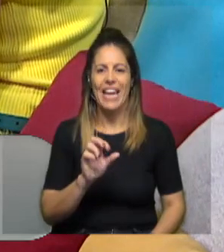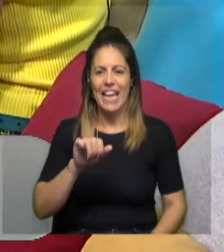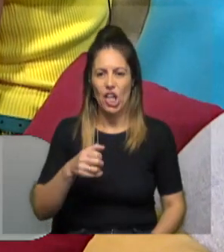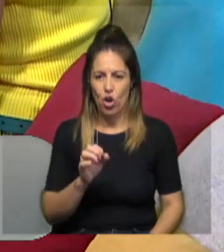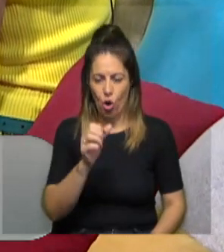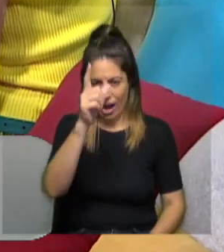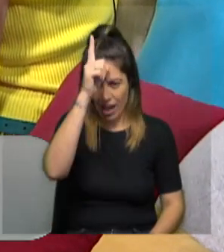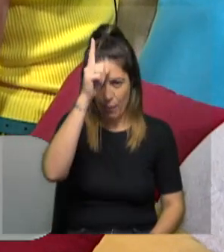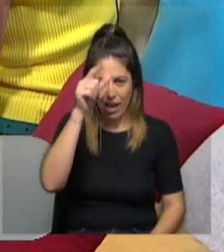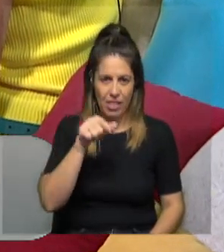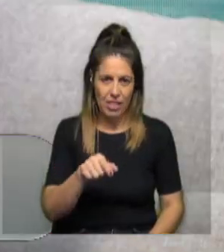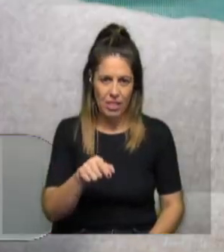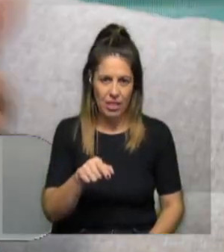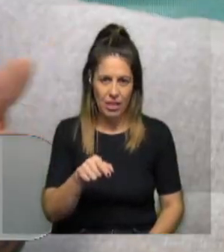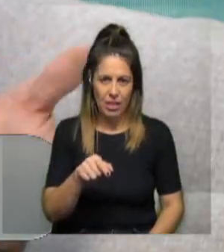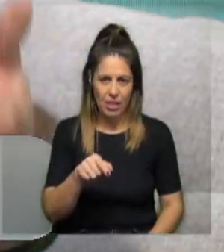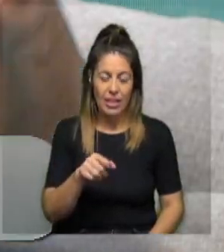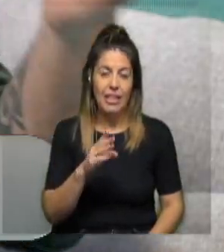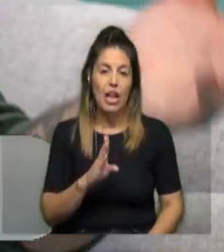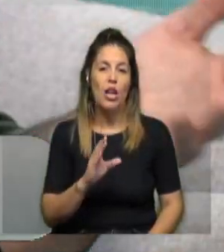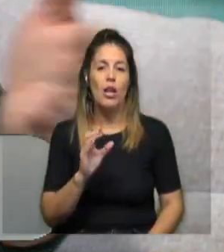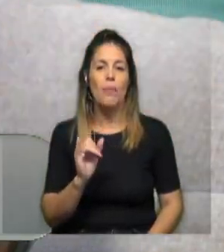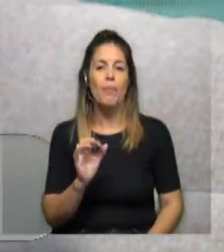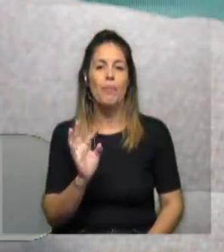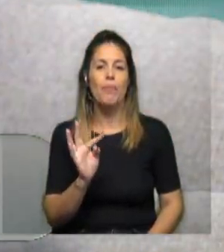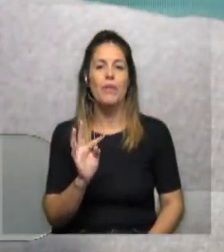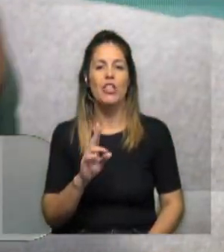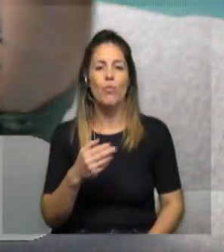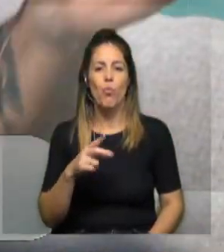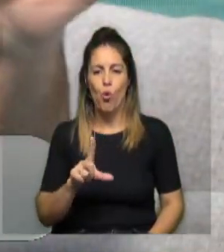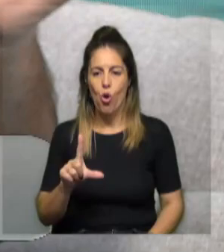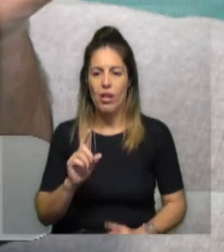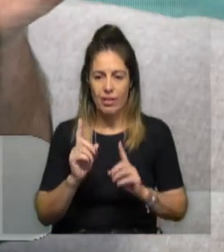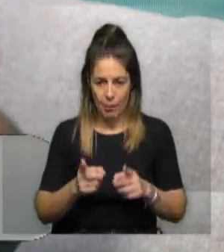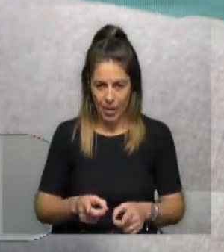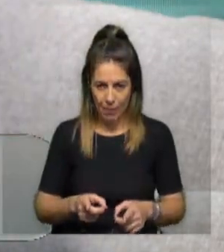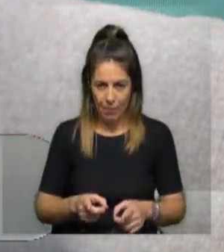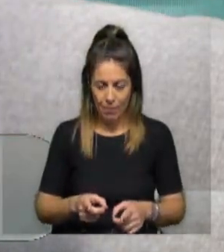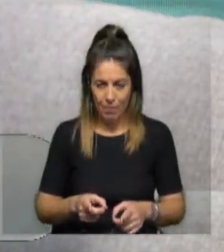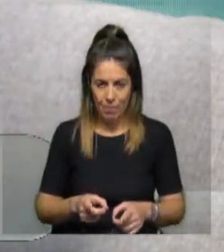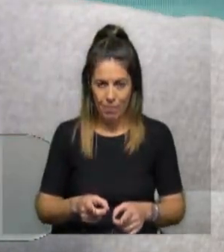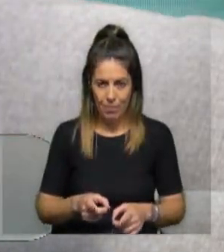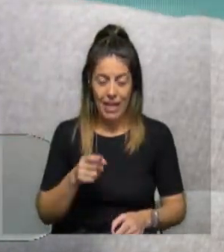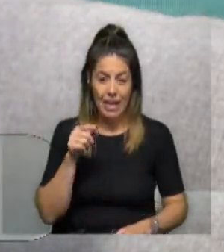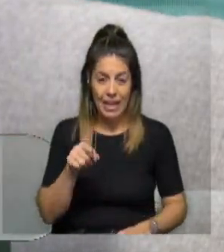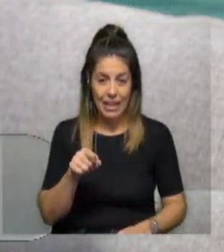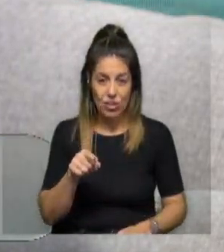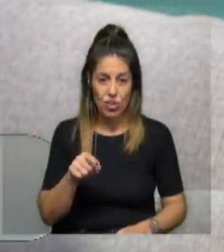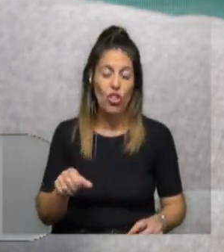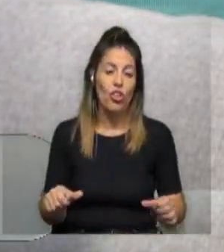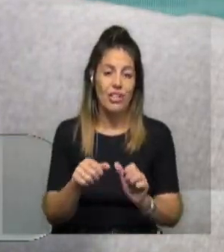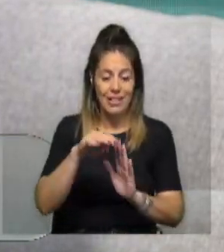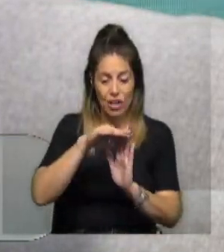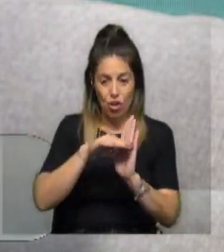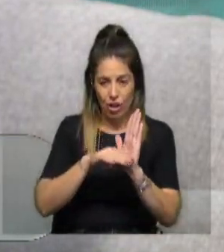y así, y el pitbull obviamente que también aparece. De todos modos, a ese punto donde se hacen los